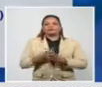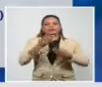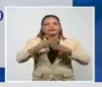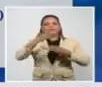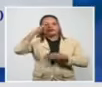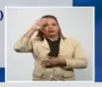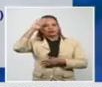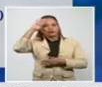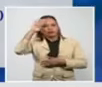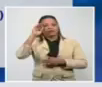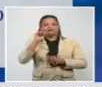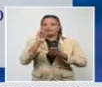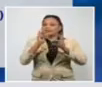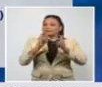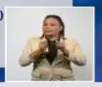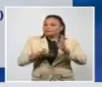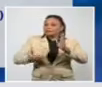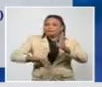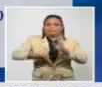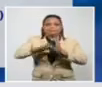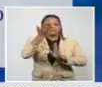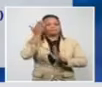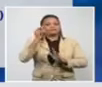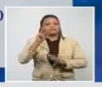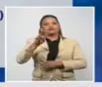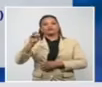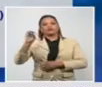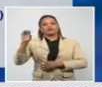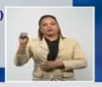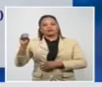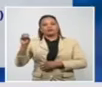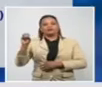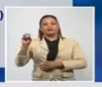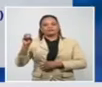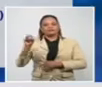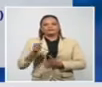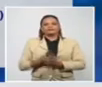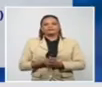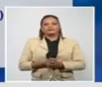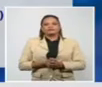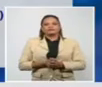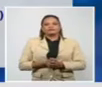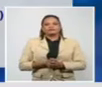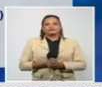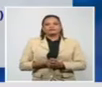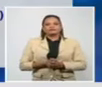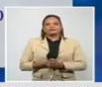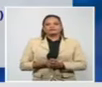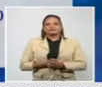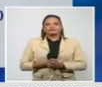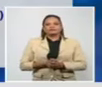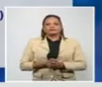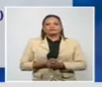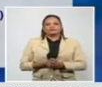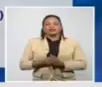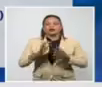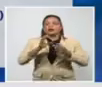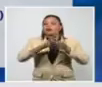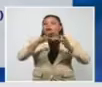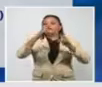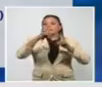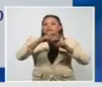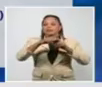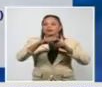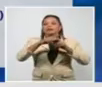cifra muy alta, 200, que traduce la transmisión. Y Guantánamo con